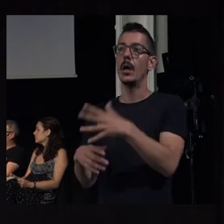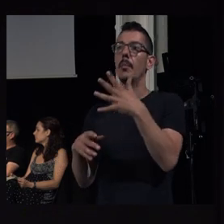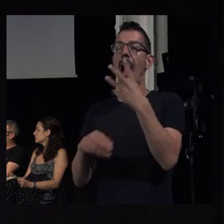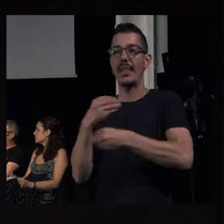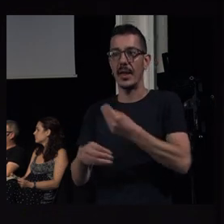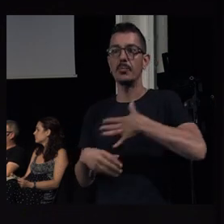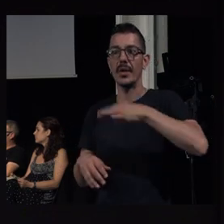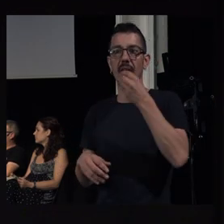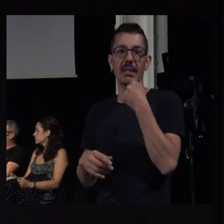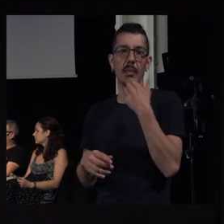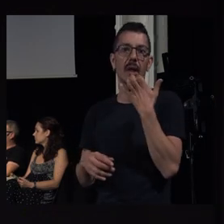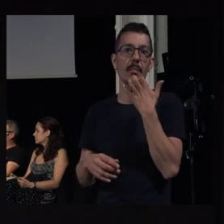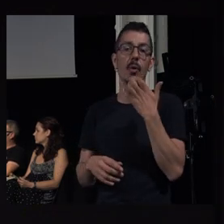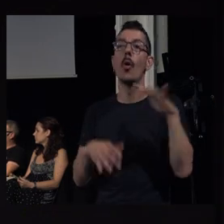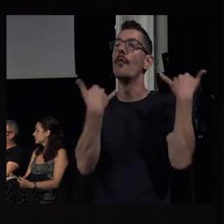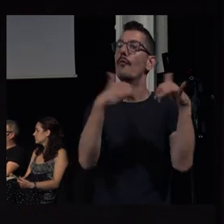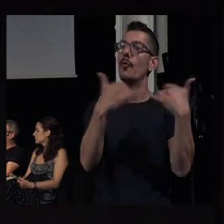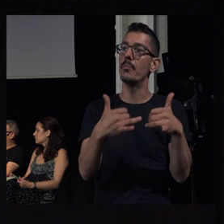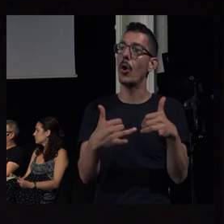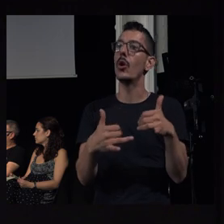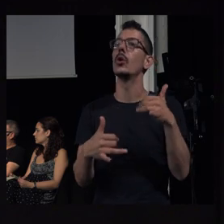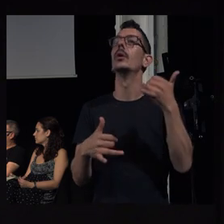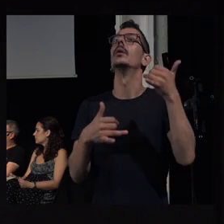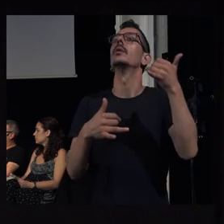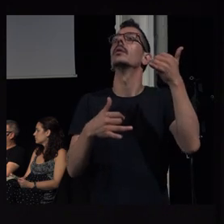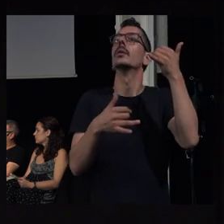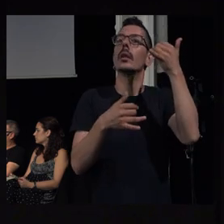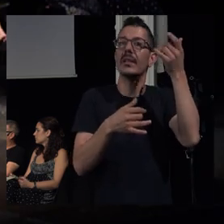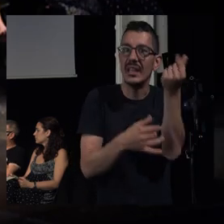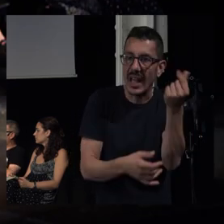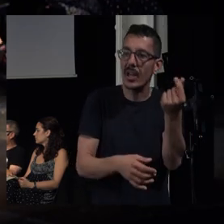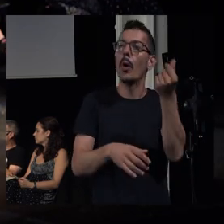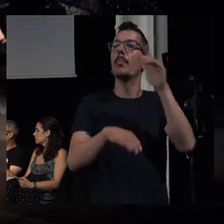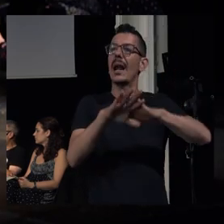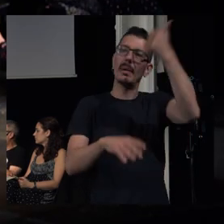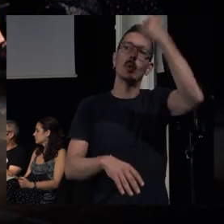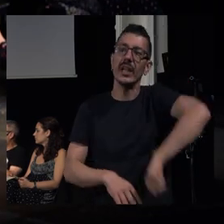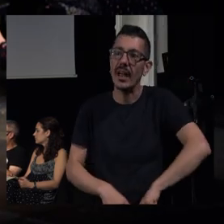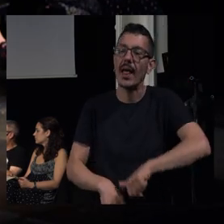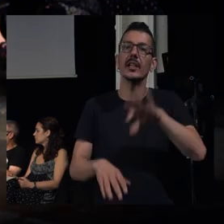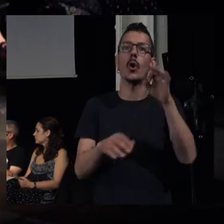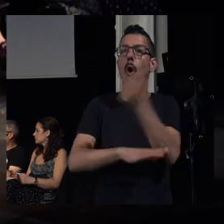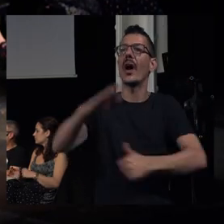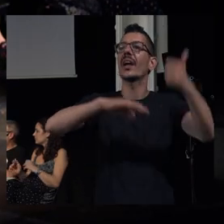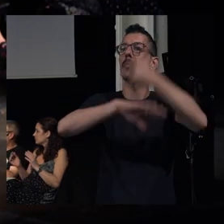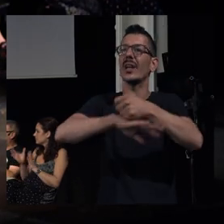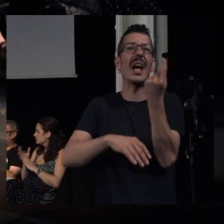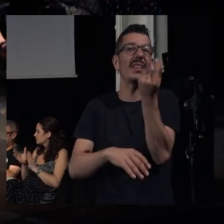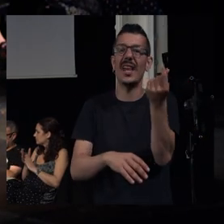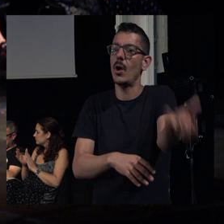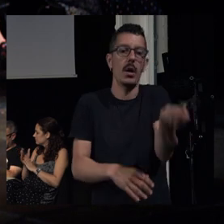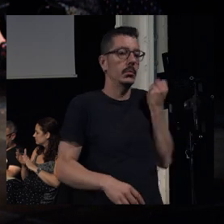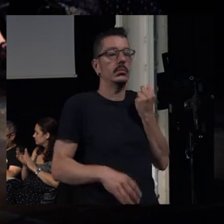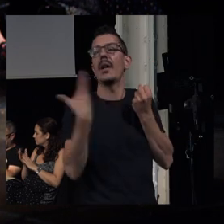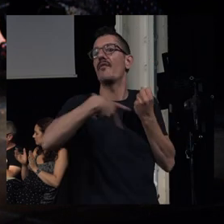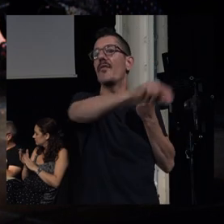al fútbol que genera masculinidad hegemónica del dinero público. Ni un duro, ni un duro.